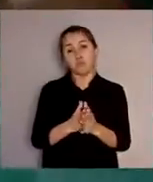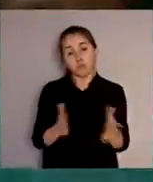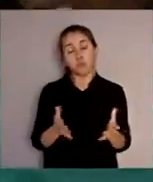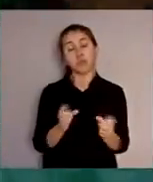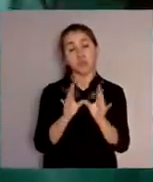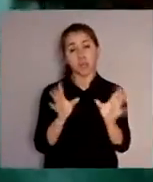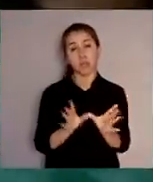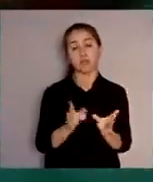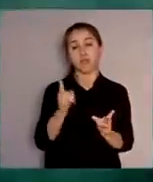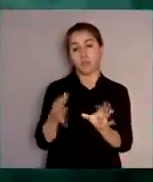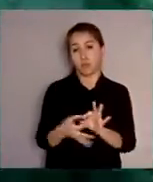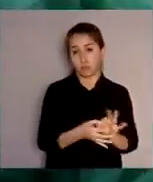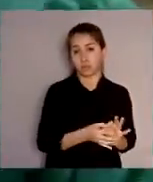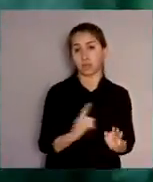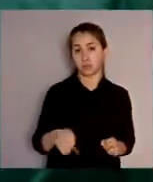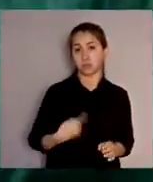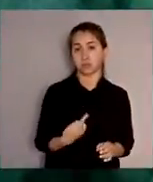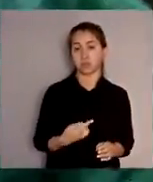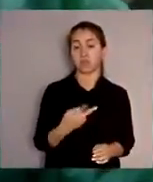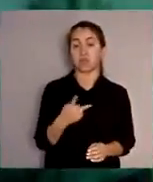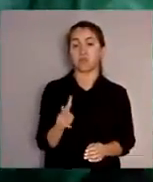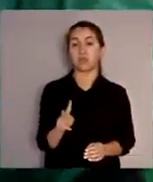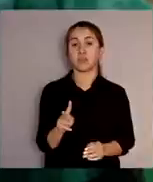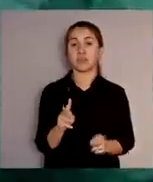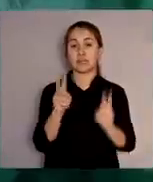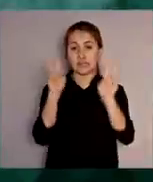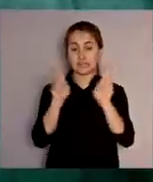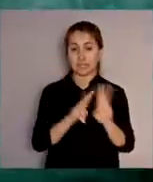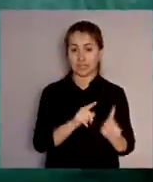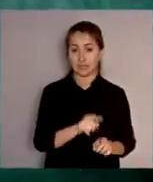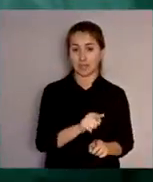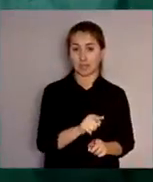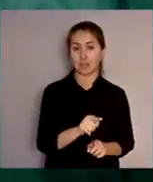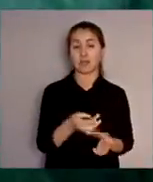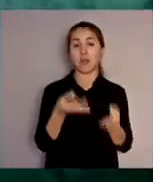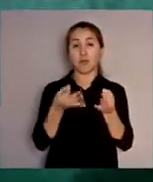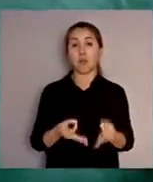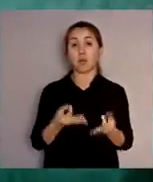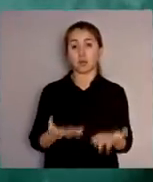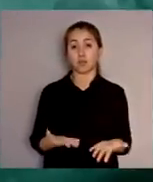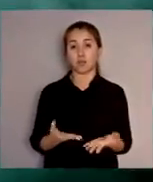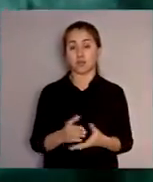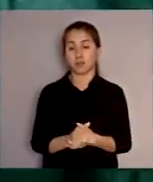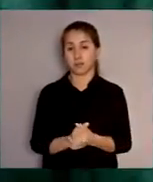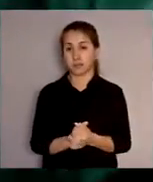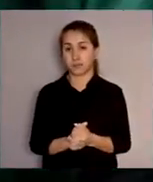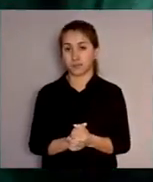diría que una de las razones, ¿no es cierto?, ¿sí?, de hacer esto fue justamente